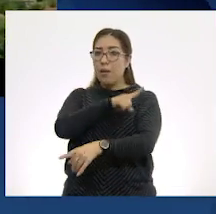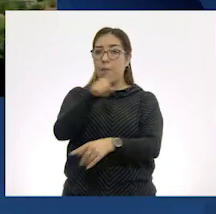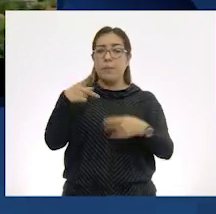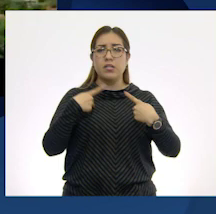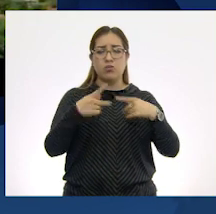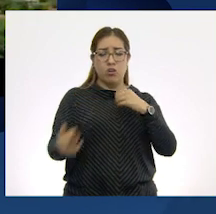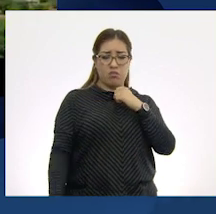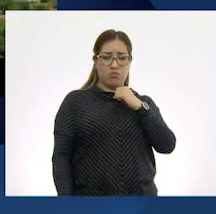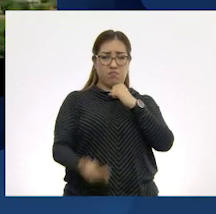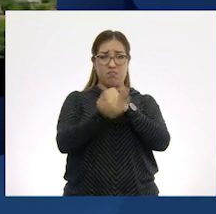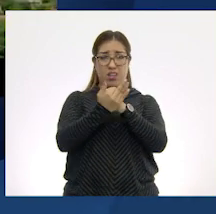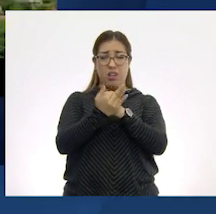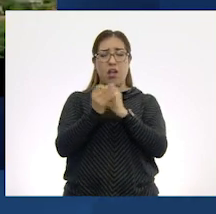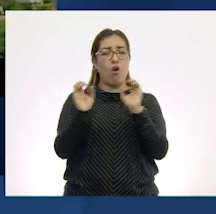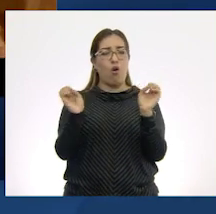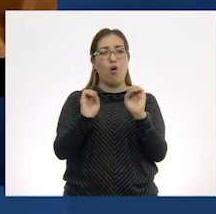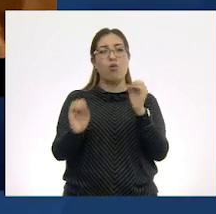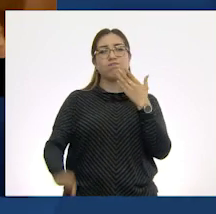horizonte.